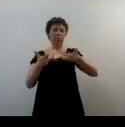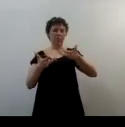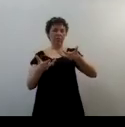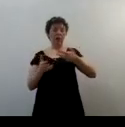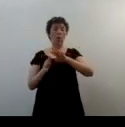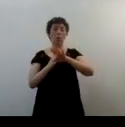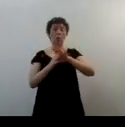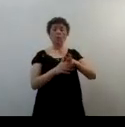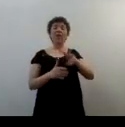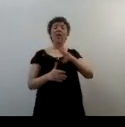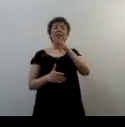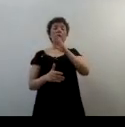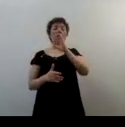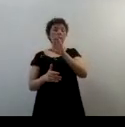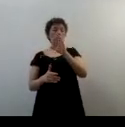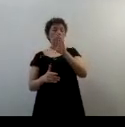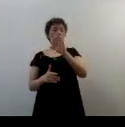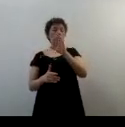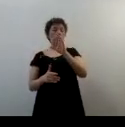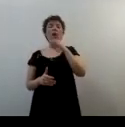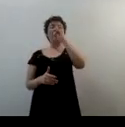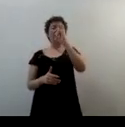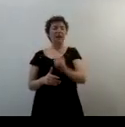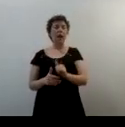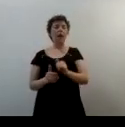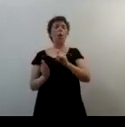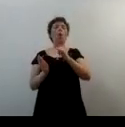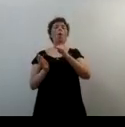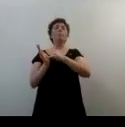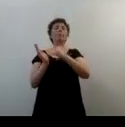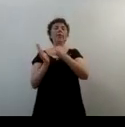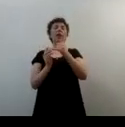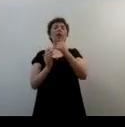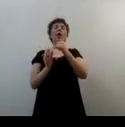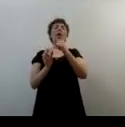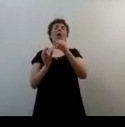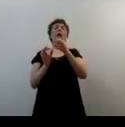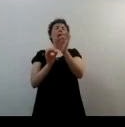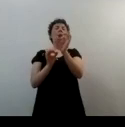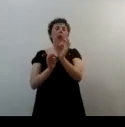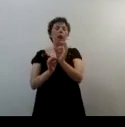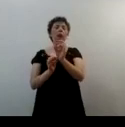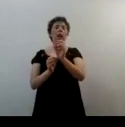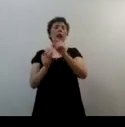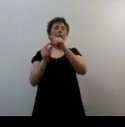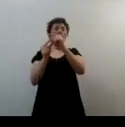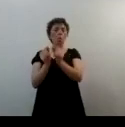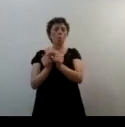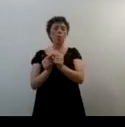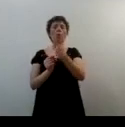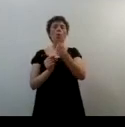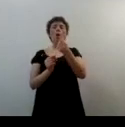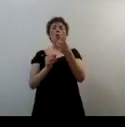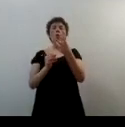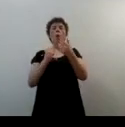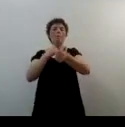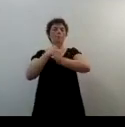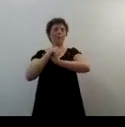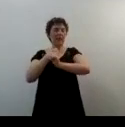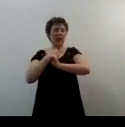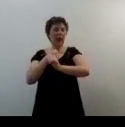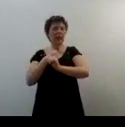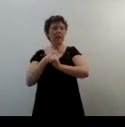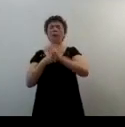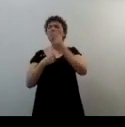llevo insistiendo desde el principio, en integral, legumbres, e incluso tubérculo, que a algunos le podéis tener miedo, no lo tengáis. Una patata mediana de